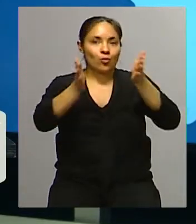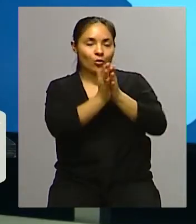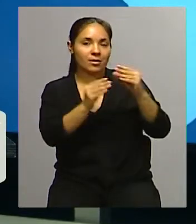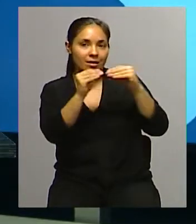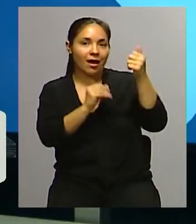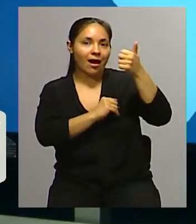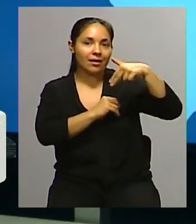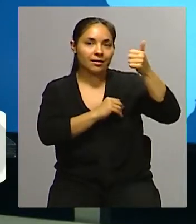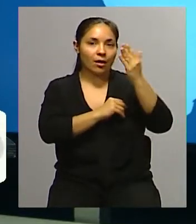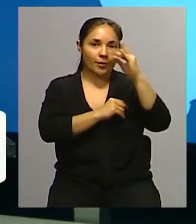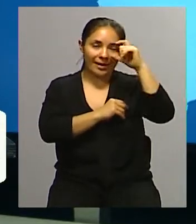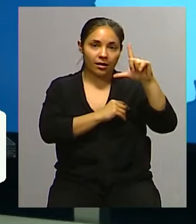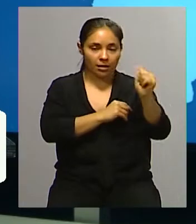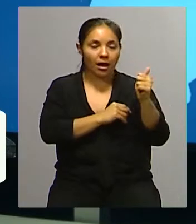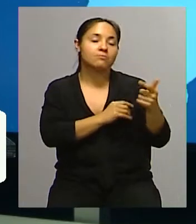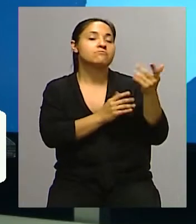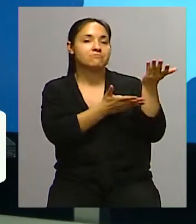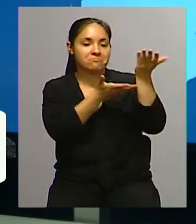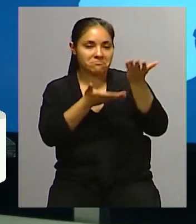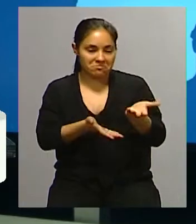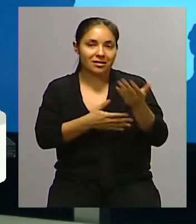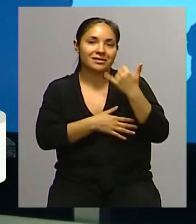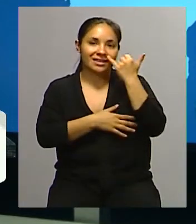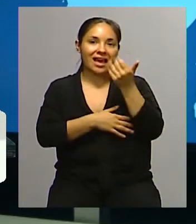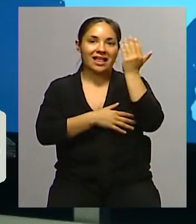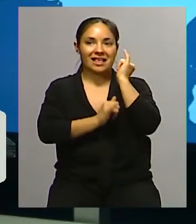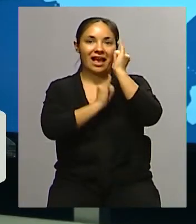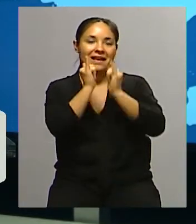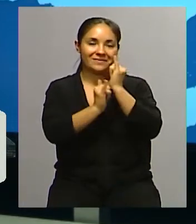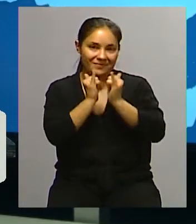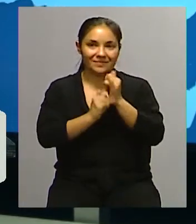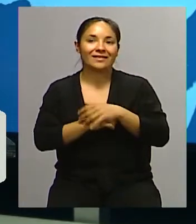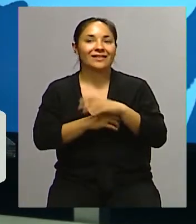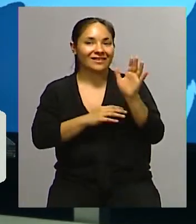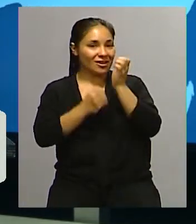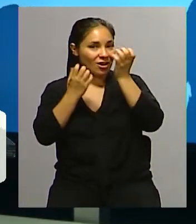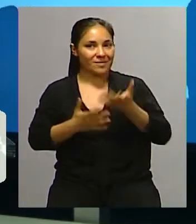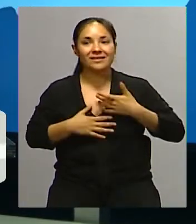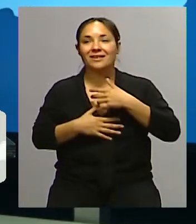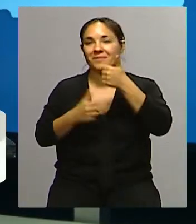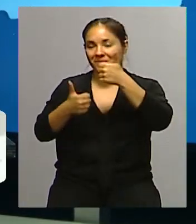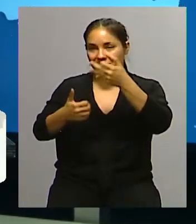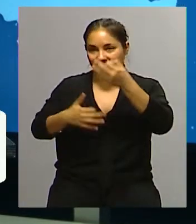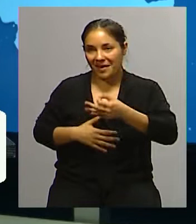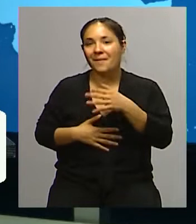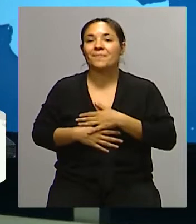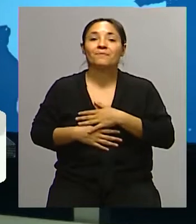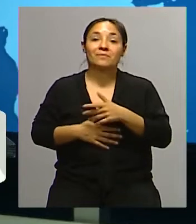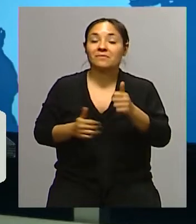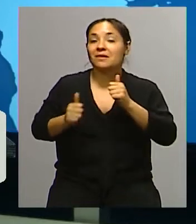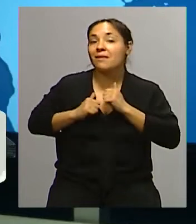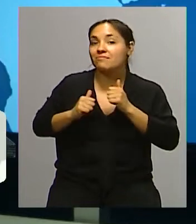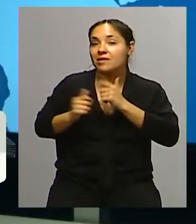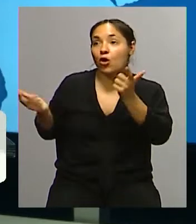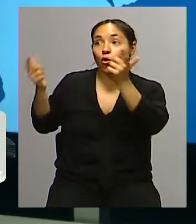Anabela Village, que la tenemos ya ahora en el estudio, como habíamos anticipado en el primer bloque. ¿Cómo estás, Anabela? Bien, Claudia, ¿vos cómo estás? Muy bien, con mucha expectativa por esa cumbre,